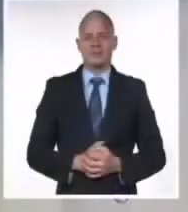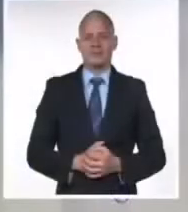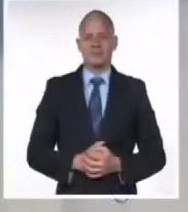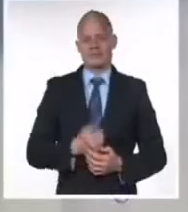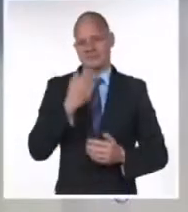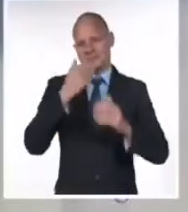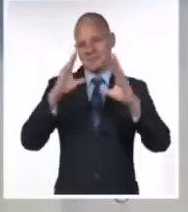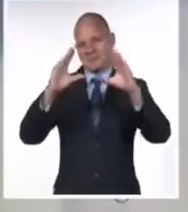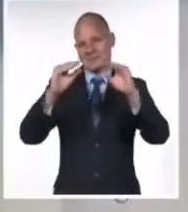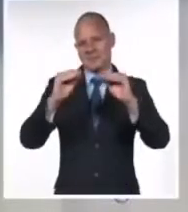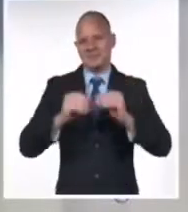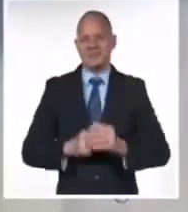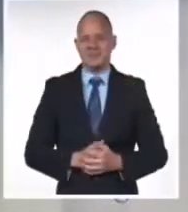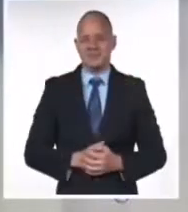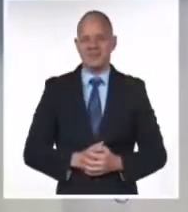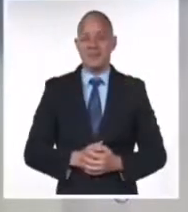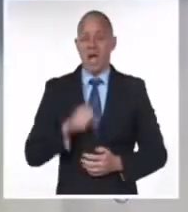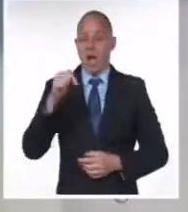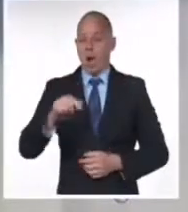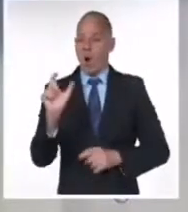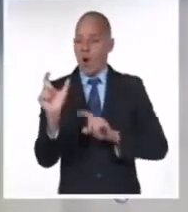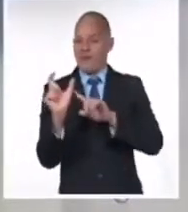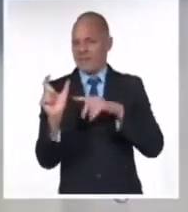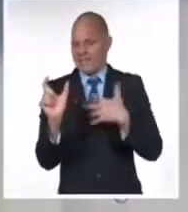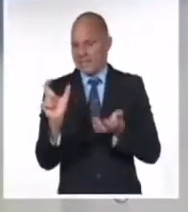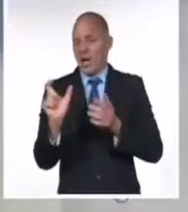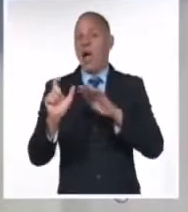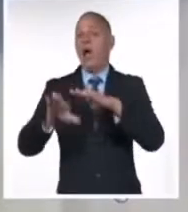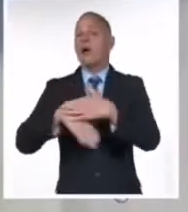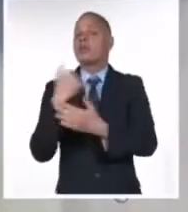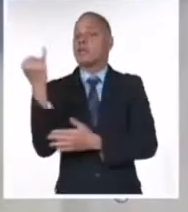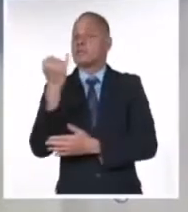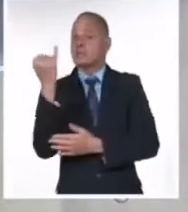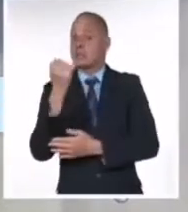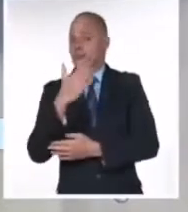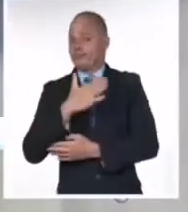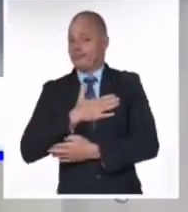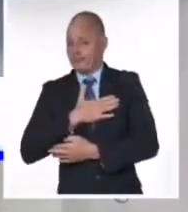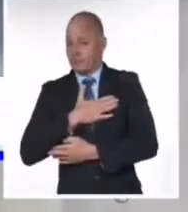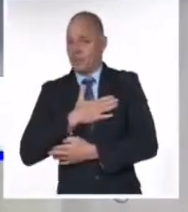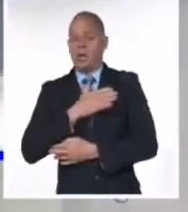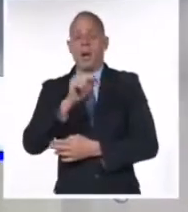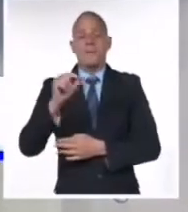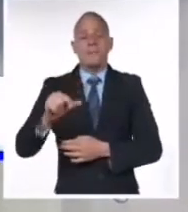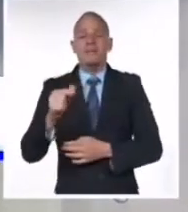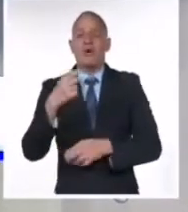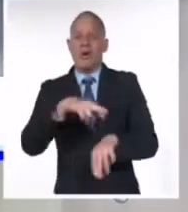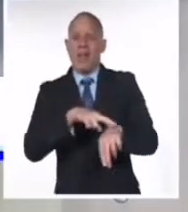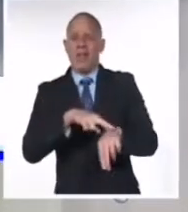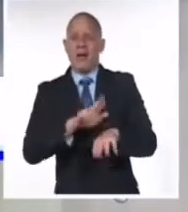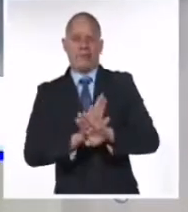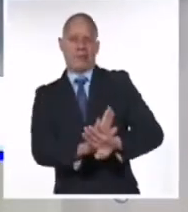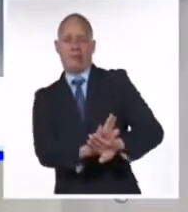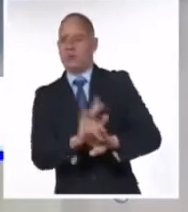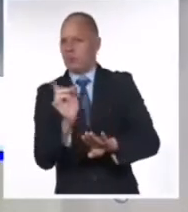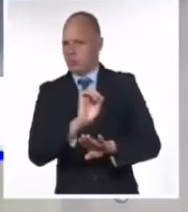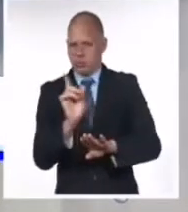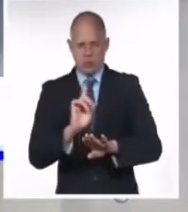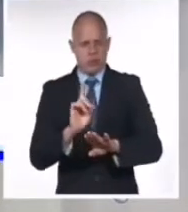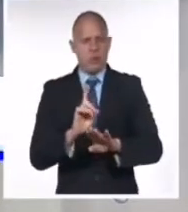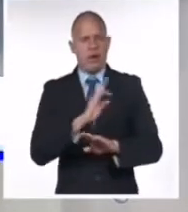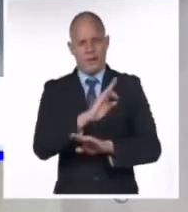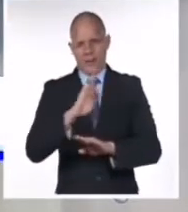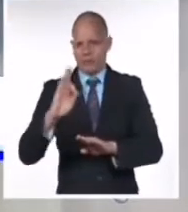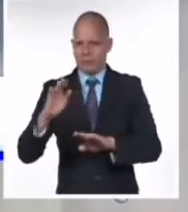Buenas noches. En el Día Internacional de la Eliminación de la Discriminación Racial, la Biblioteca Nacional de Cuba acogió la presentación del libro